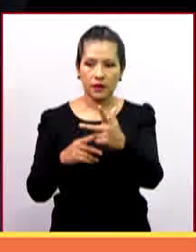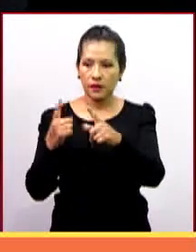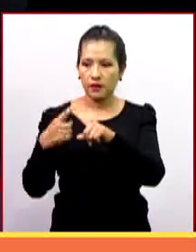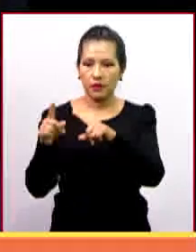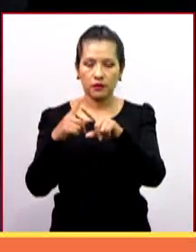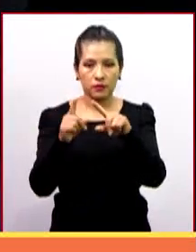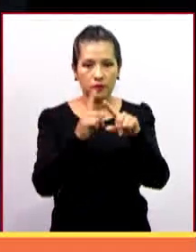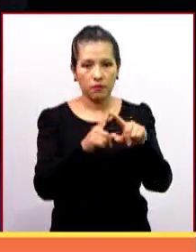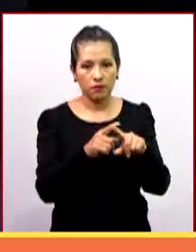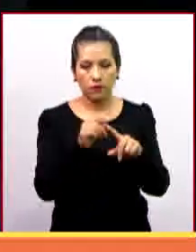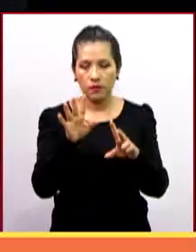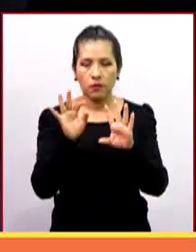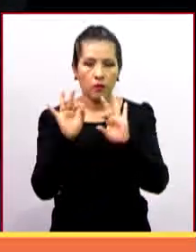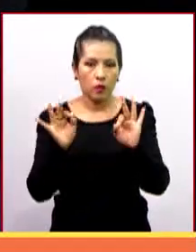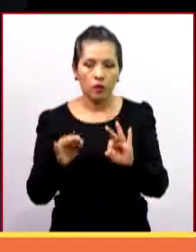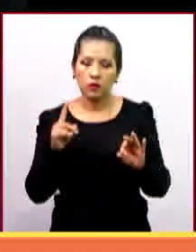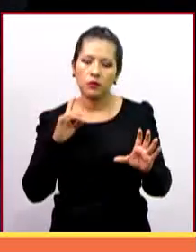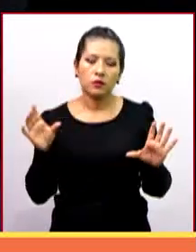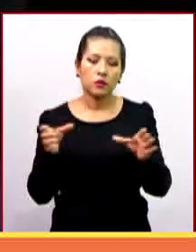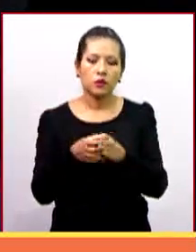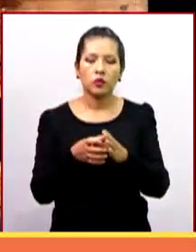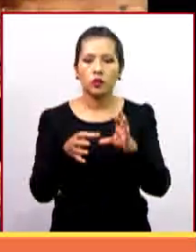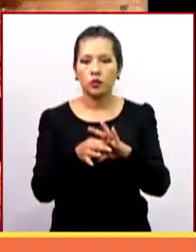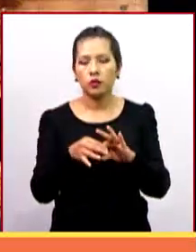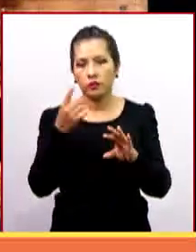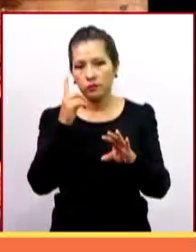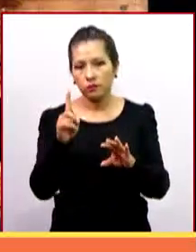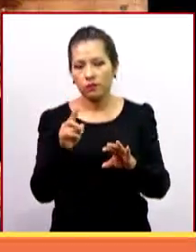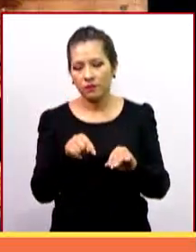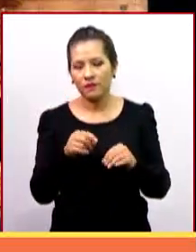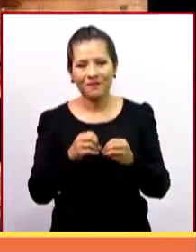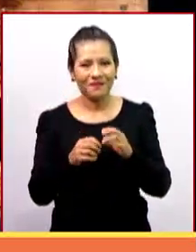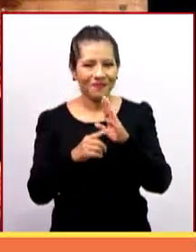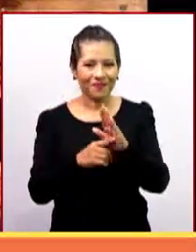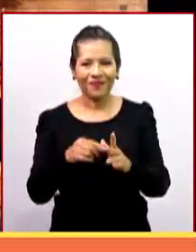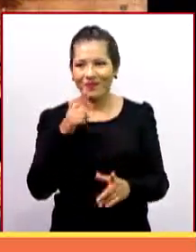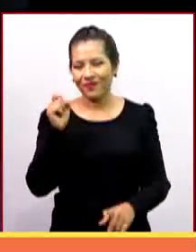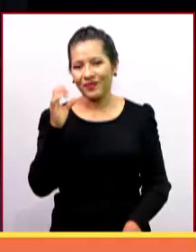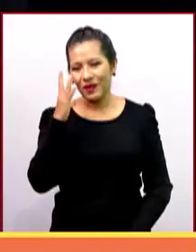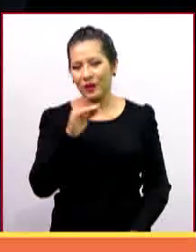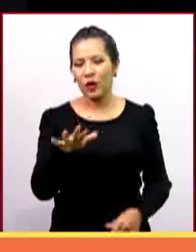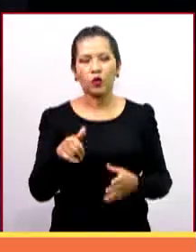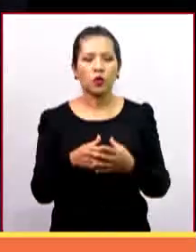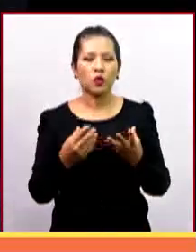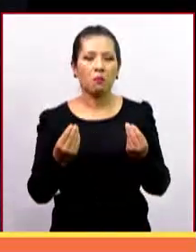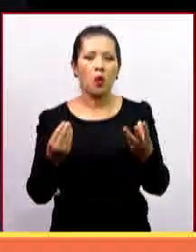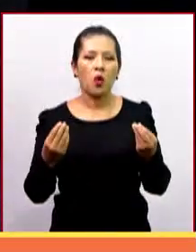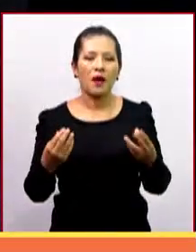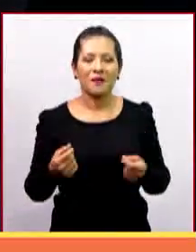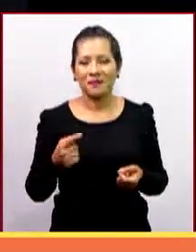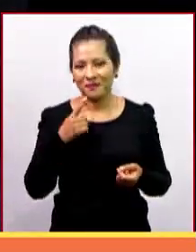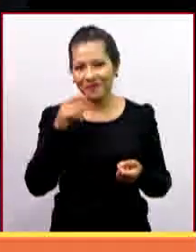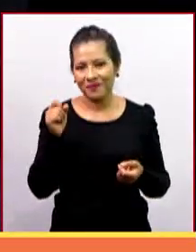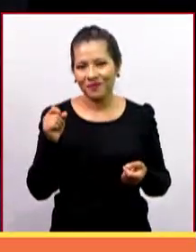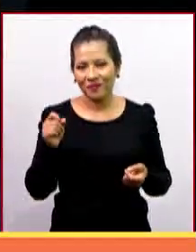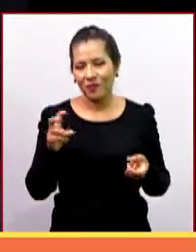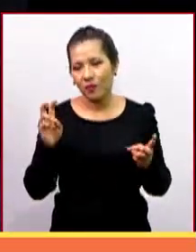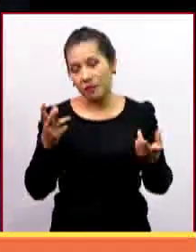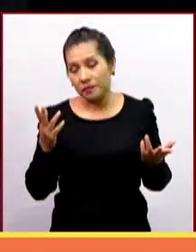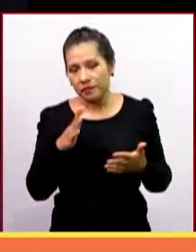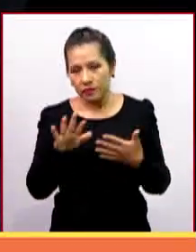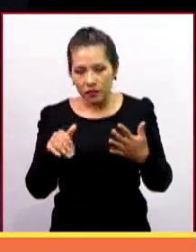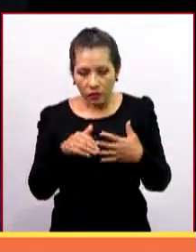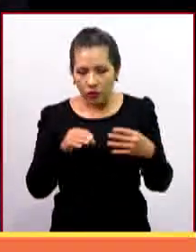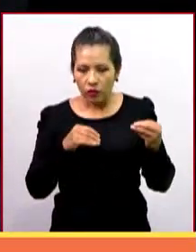tener este espectáculo. Mojado. Qué bueno. Me encantó la definición, como decía, el